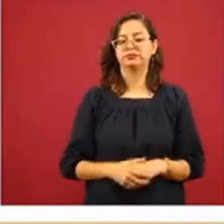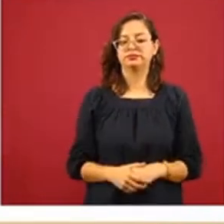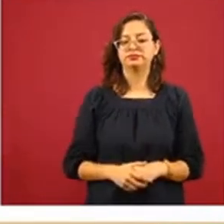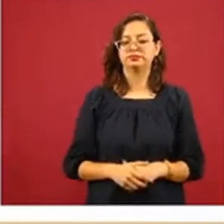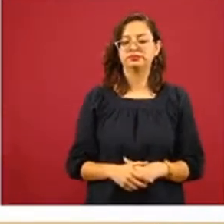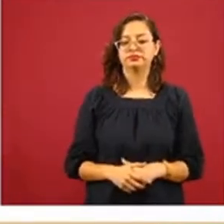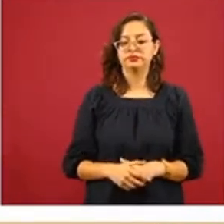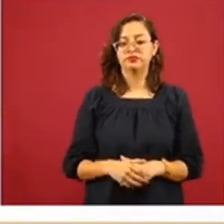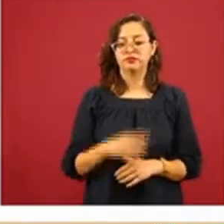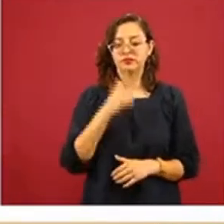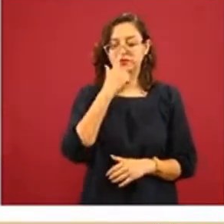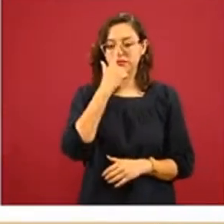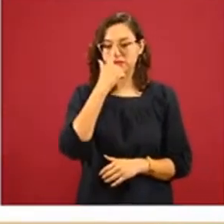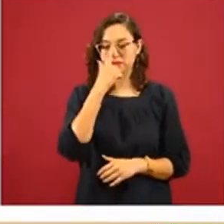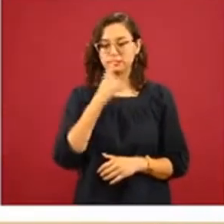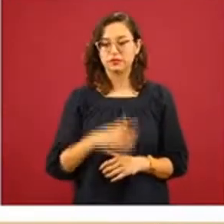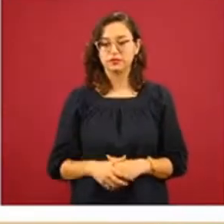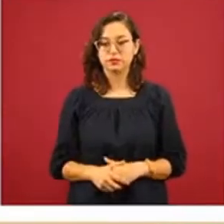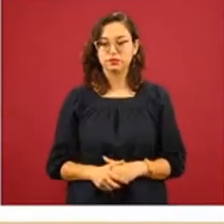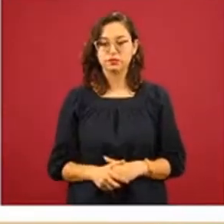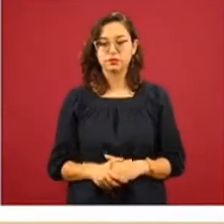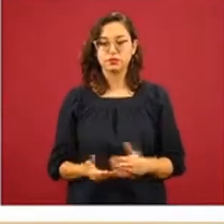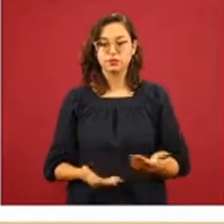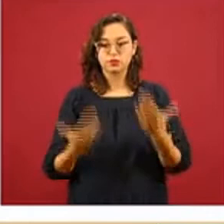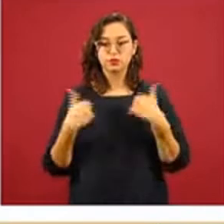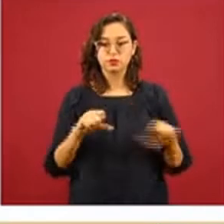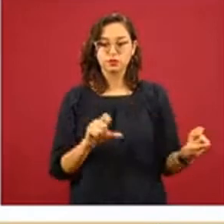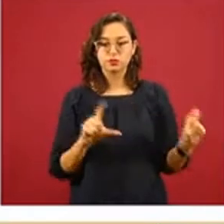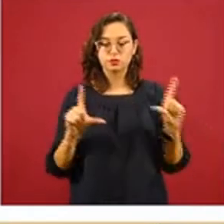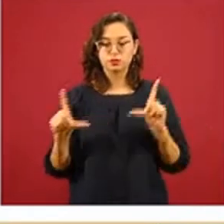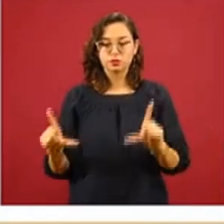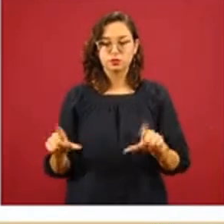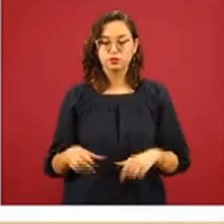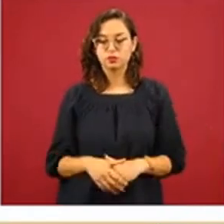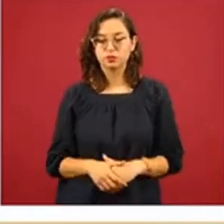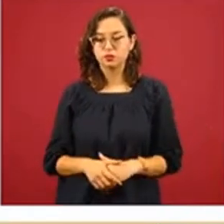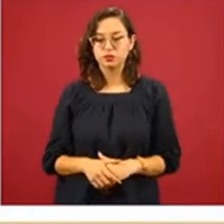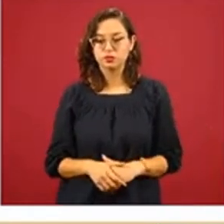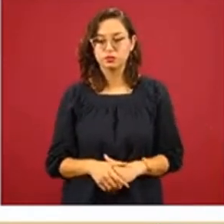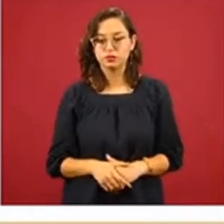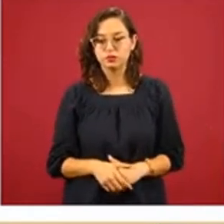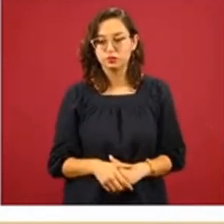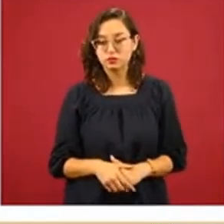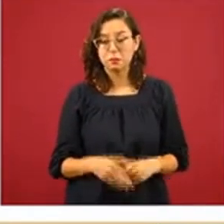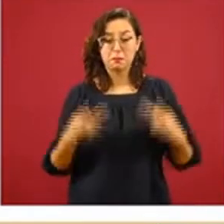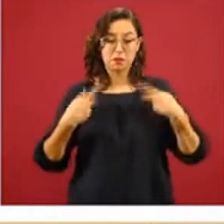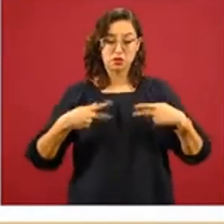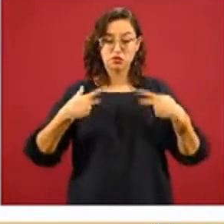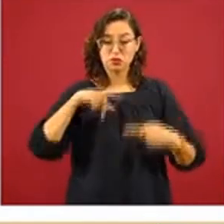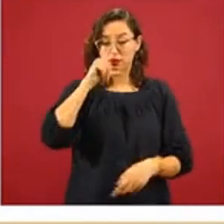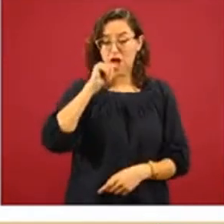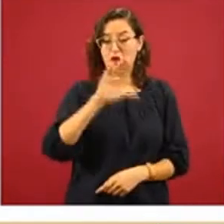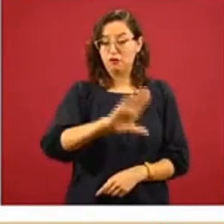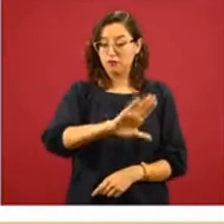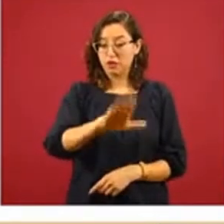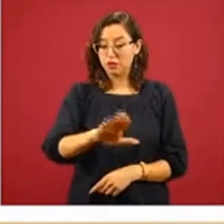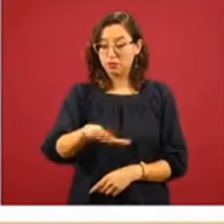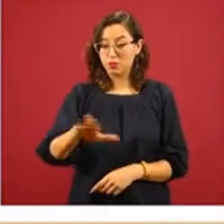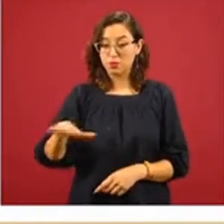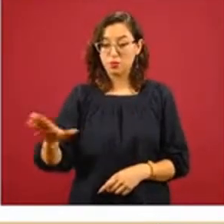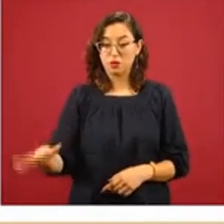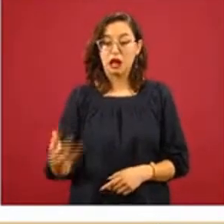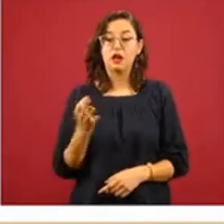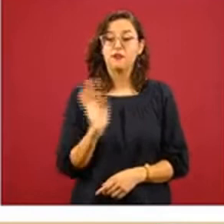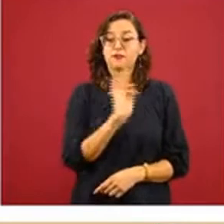enfermedad. Veamos la siguiente diapositiva, es la distribución de las personas que han fallecido